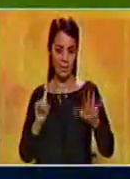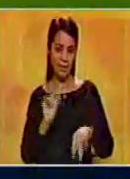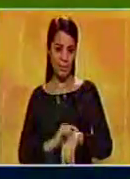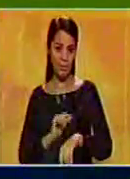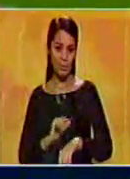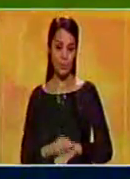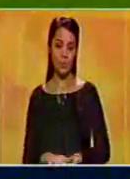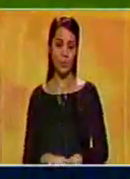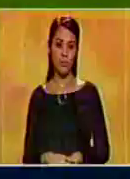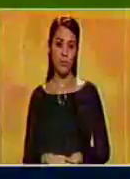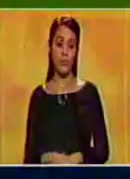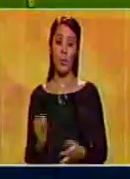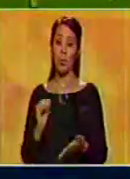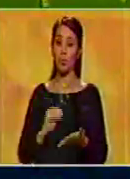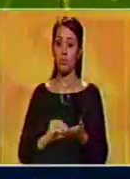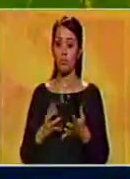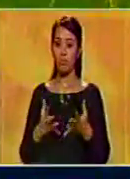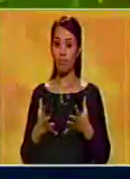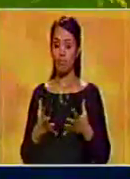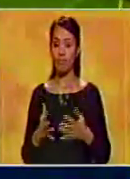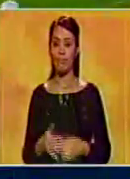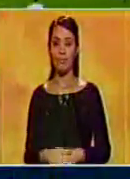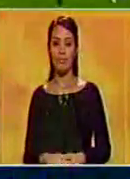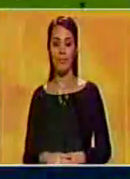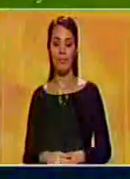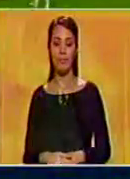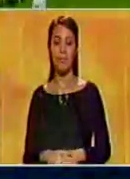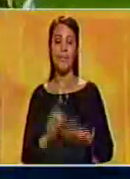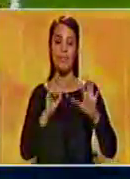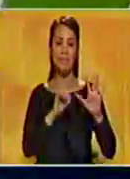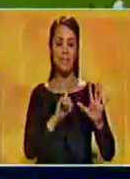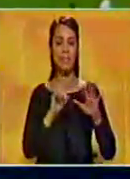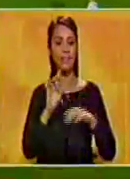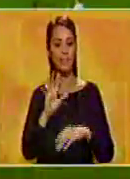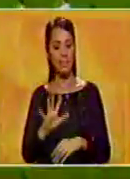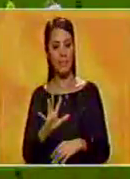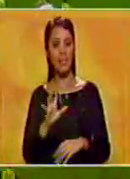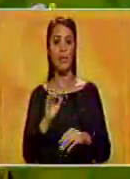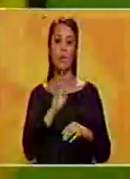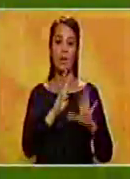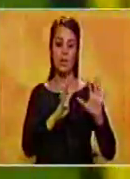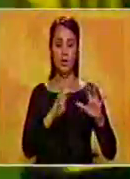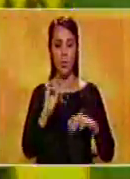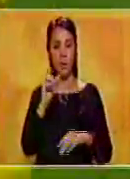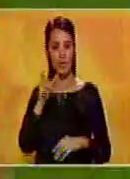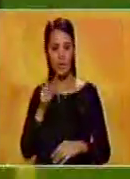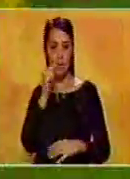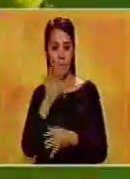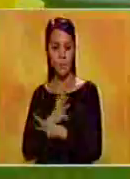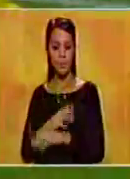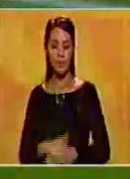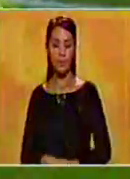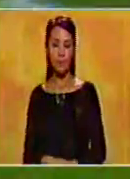Dortmund regresó de nueva cuenta para quedarse con el triunfo con tantos al 65 y al 90 de Mishi Batshuayi.